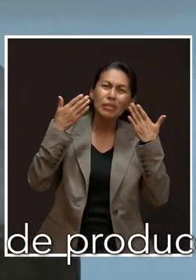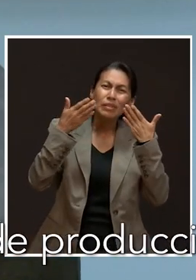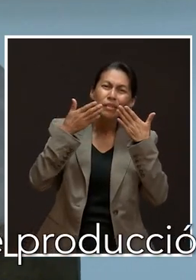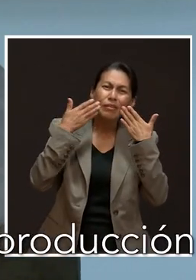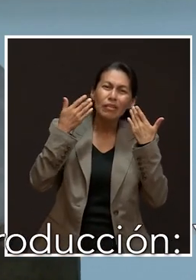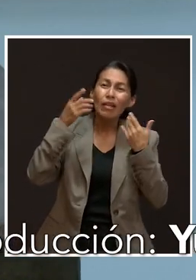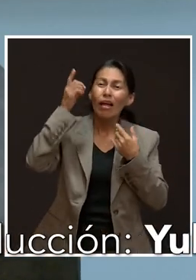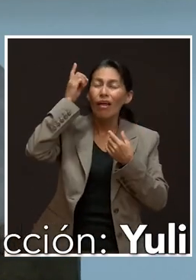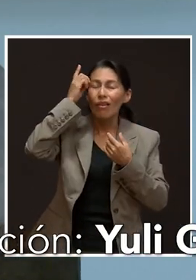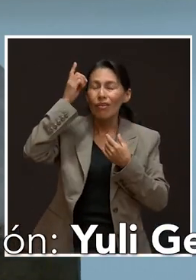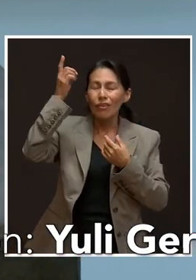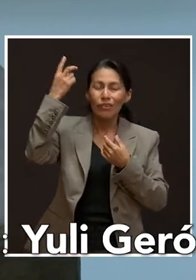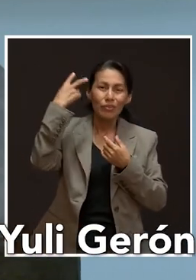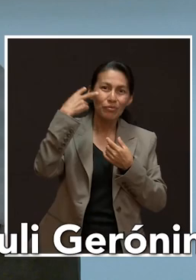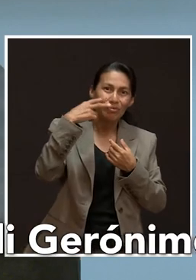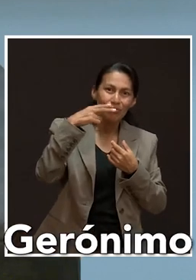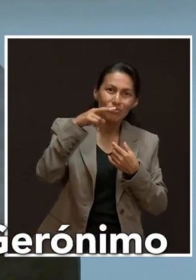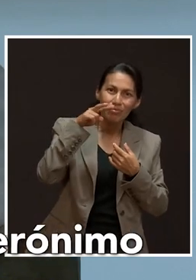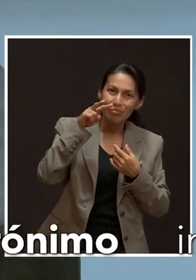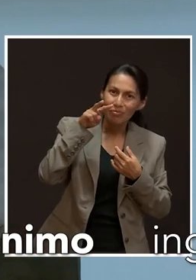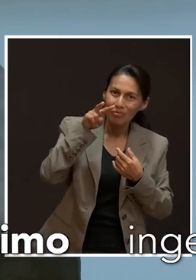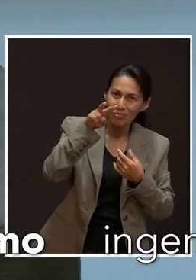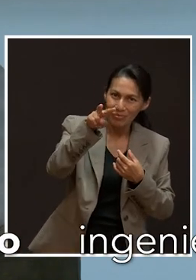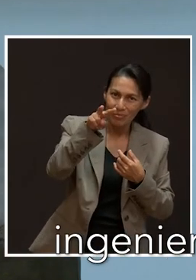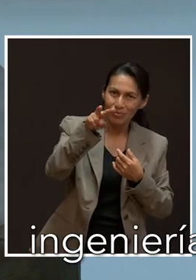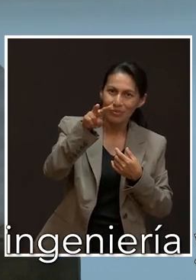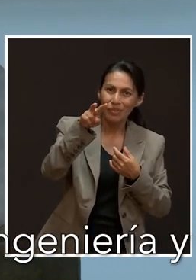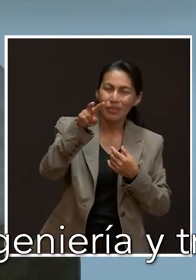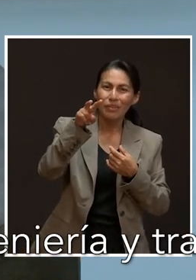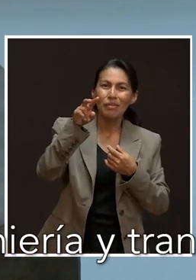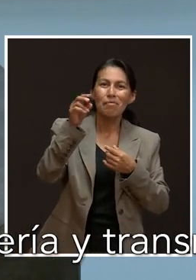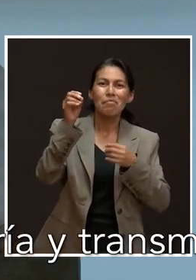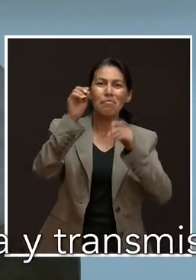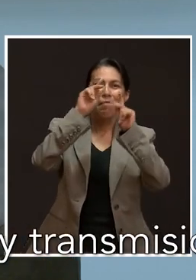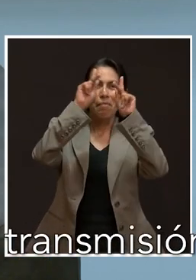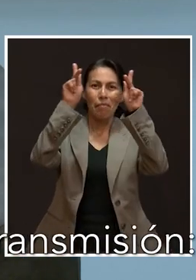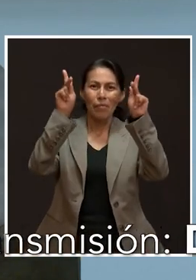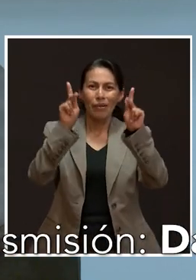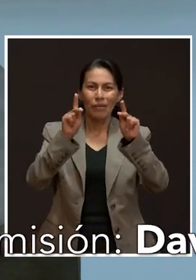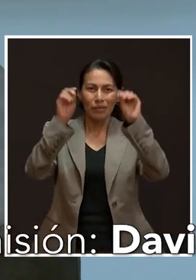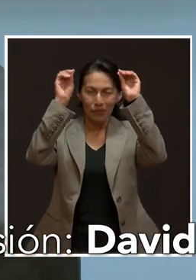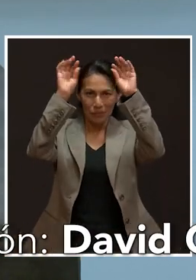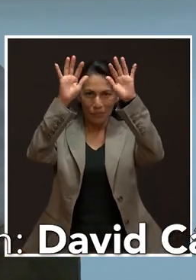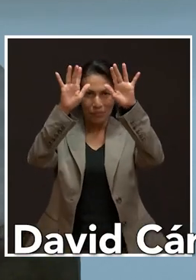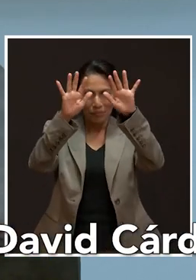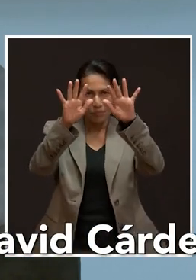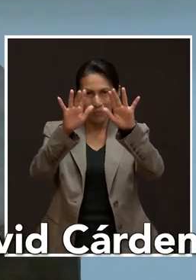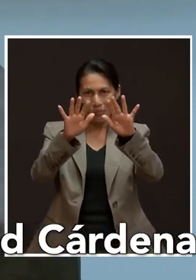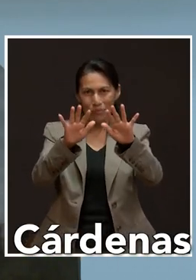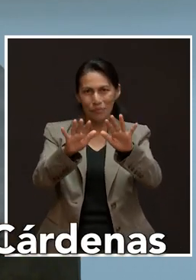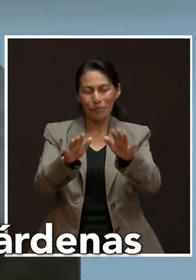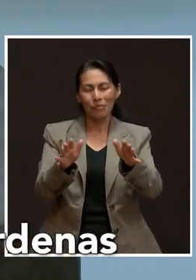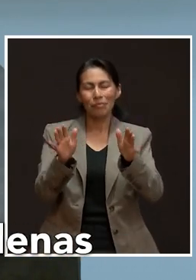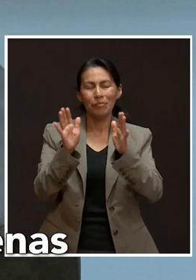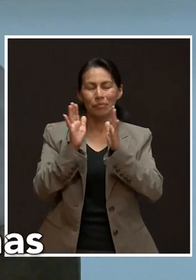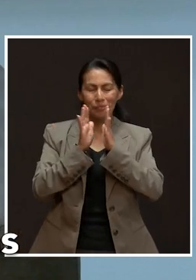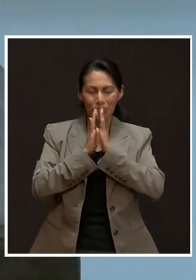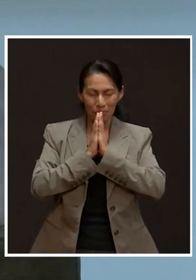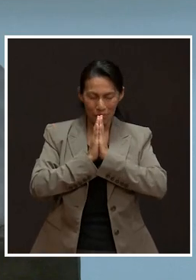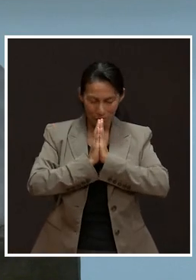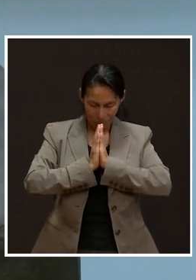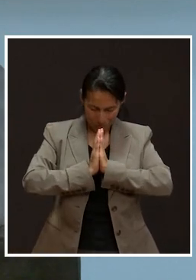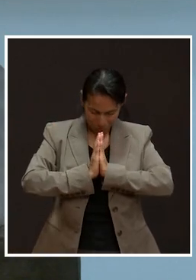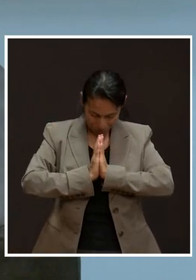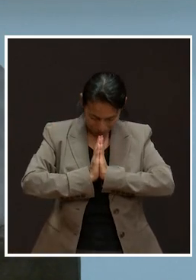resplandecer su rostro sobre ti y tenga de ti misericordia. Dios alce a ti su rostro